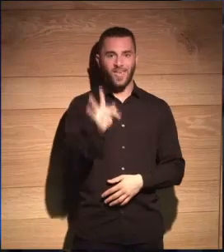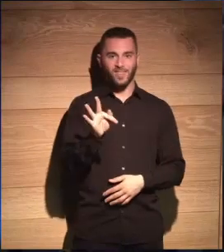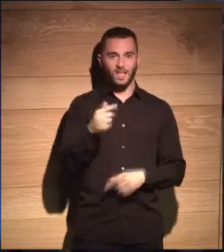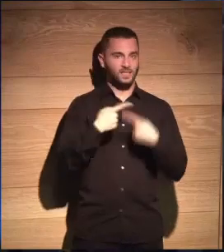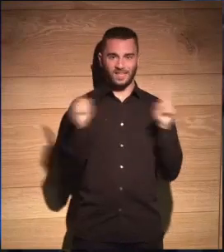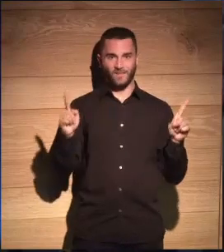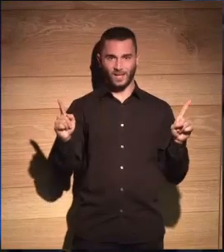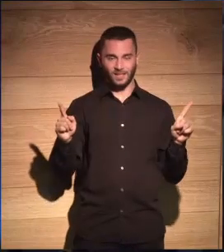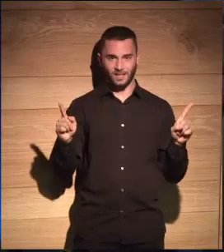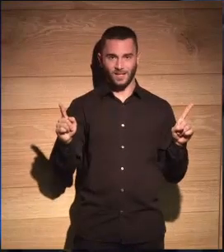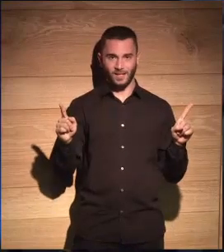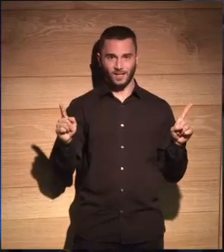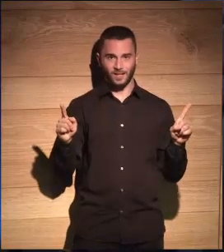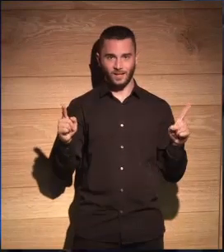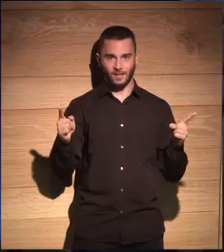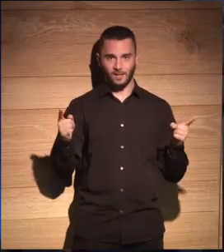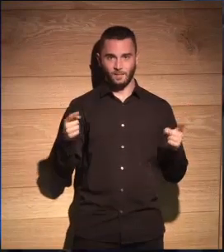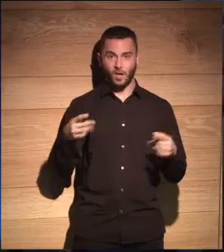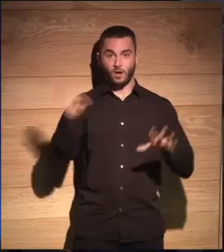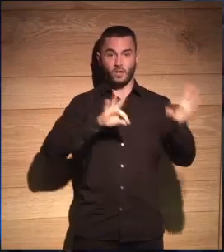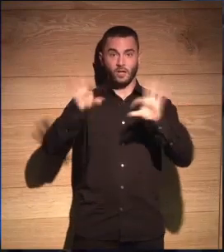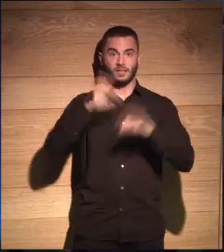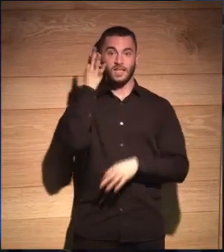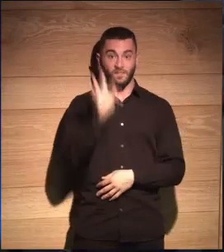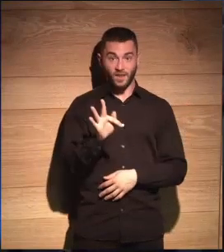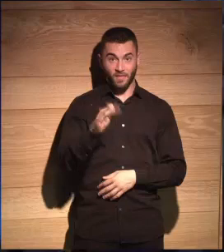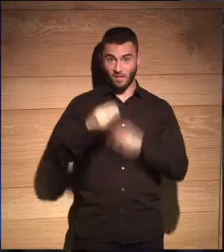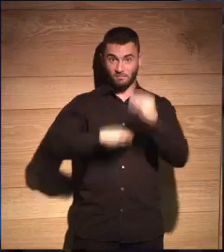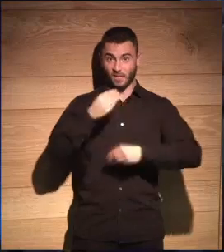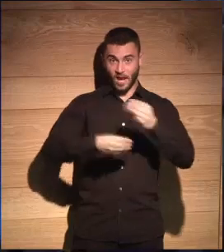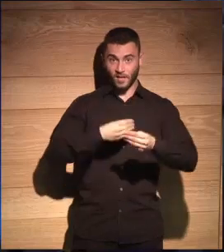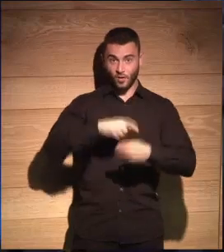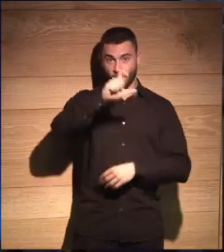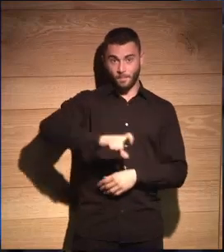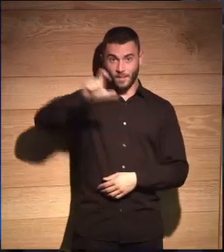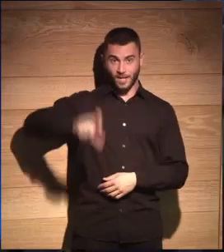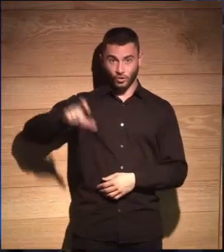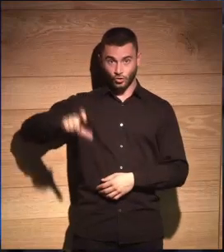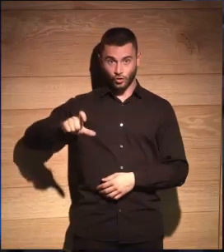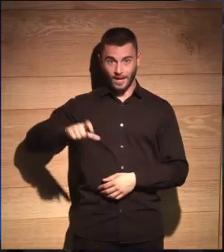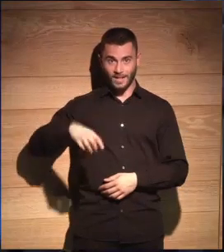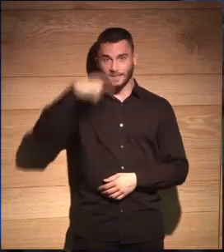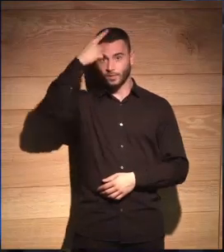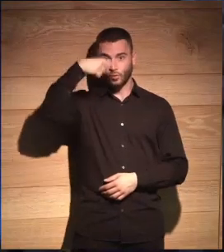diferente. Pero se ha hecho un casting en Francia y lo han elegido gente que entiende cómo ve su